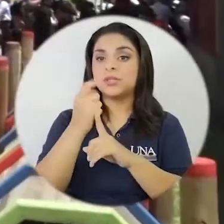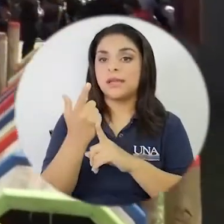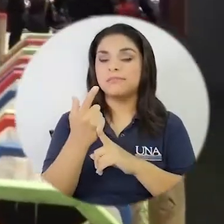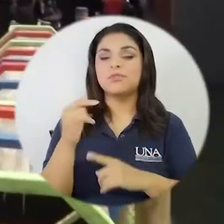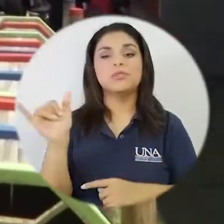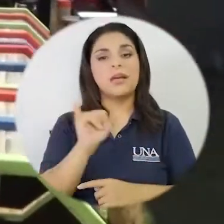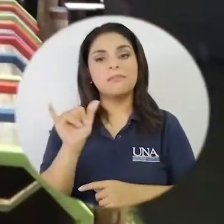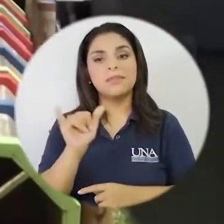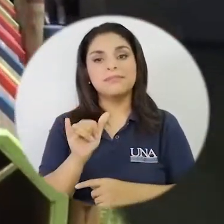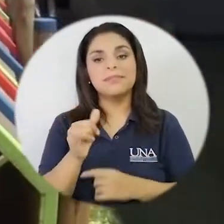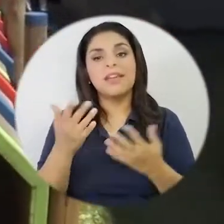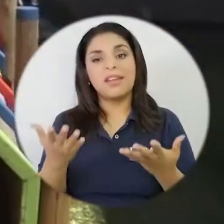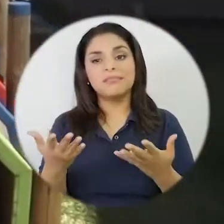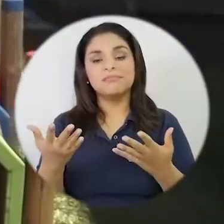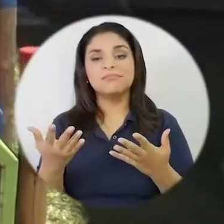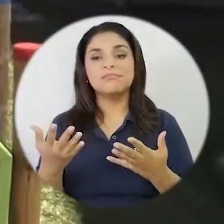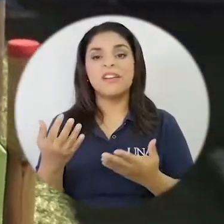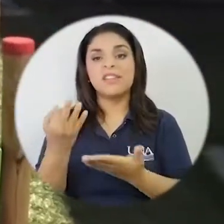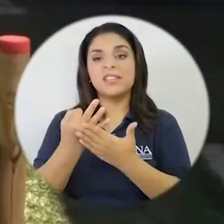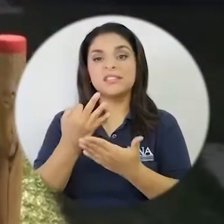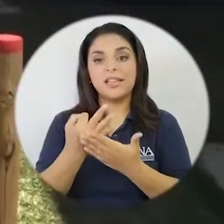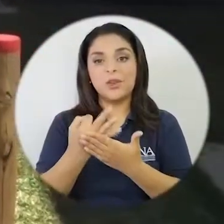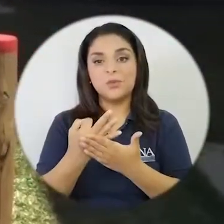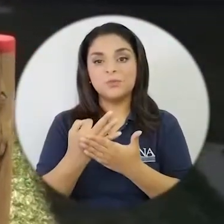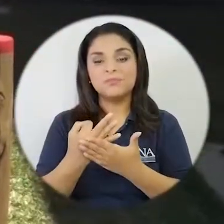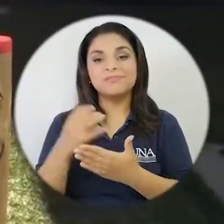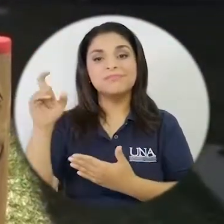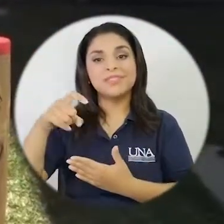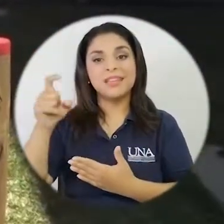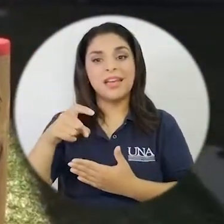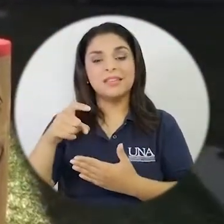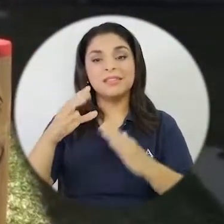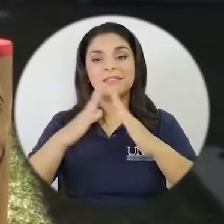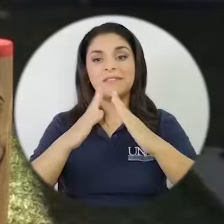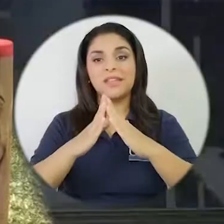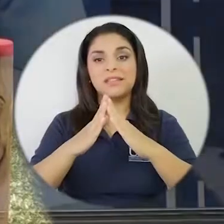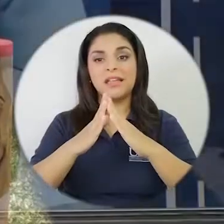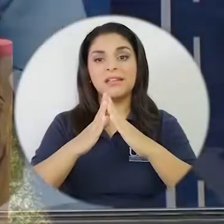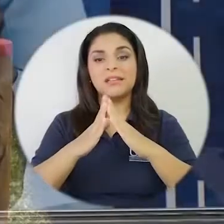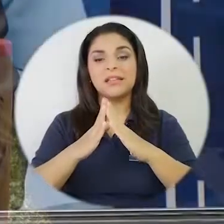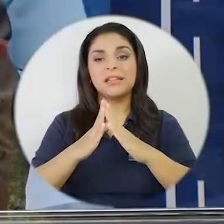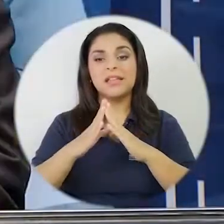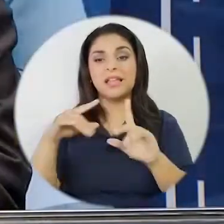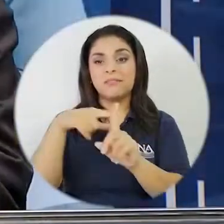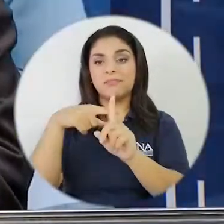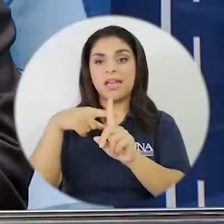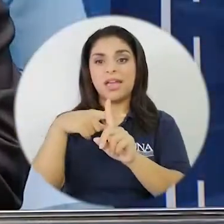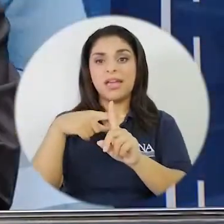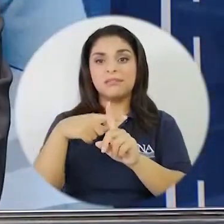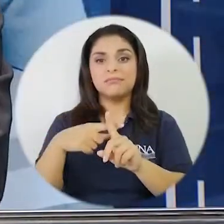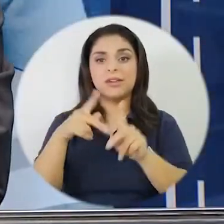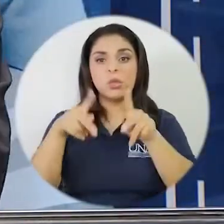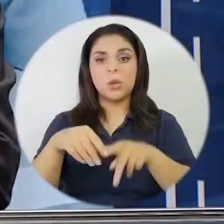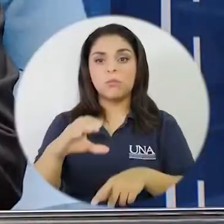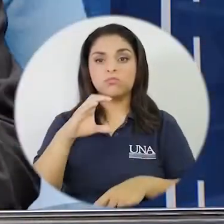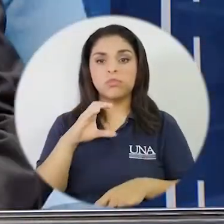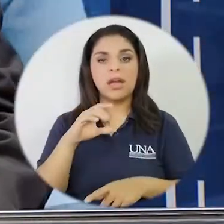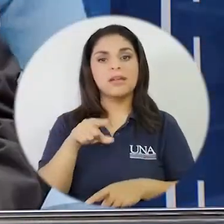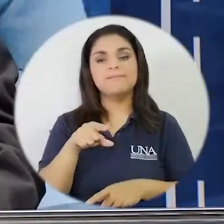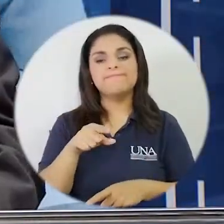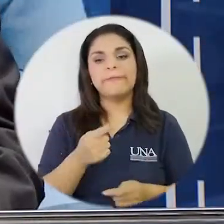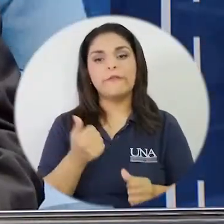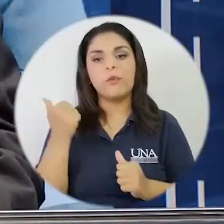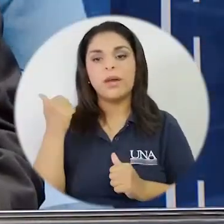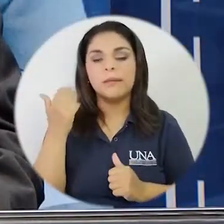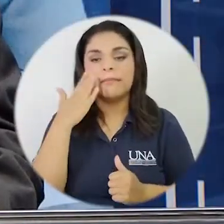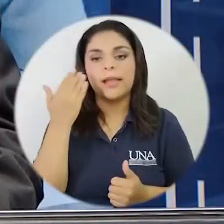que el sistema financiero o necesidades de vivienda también del sector de clase de clase media se nos está quedando